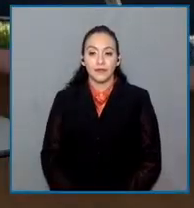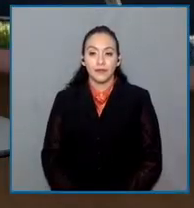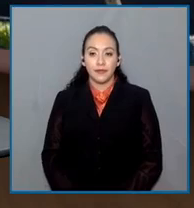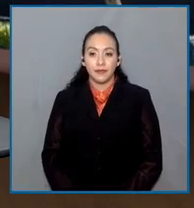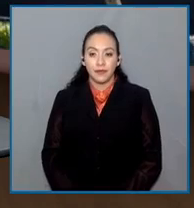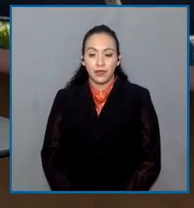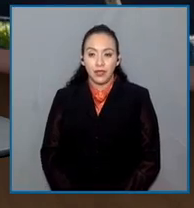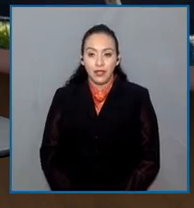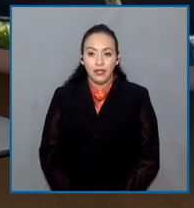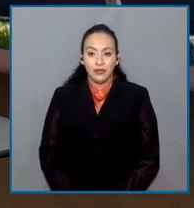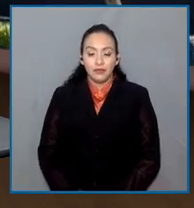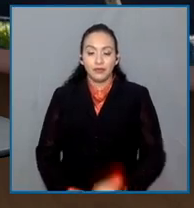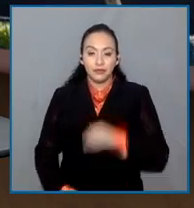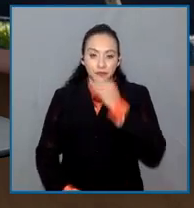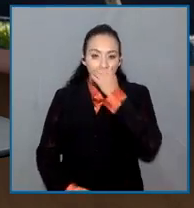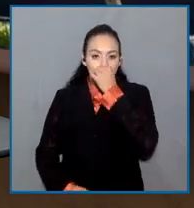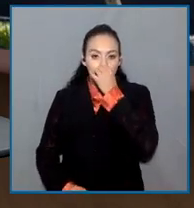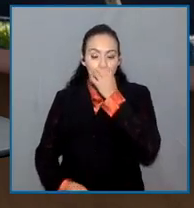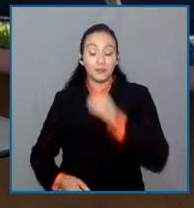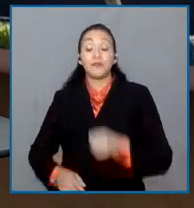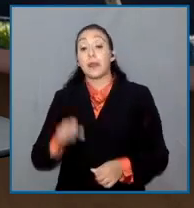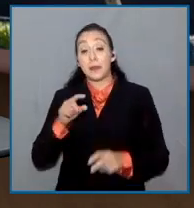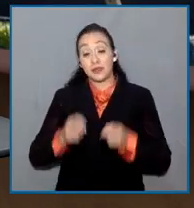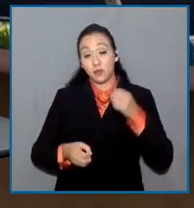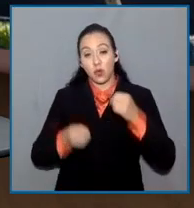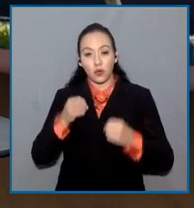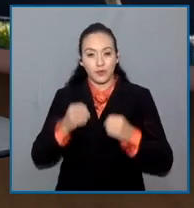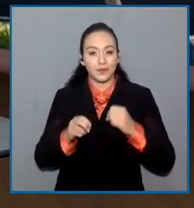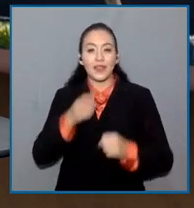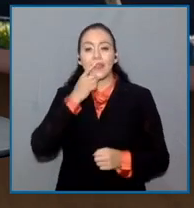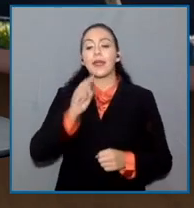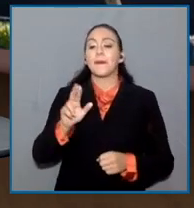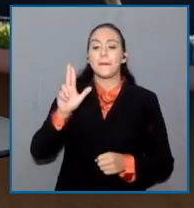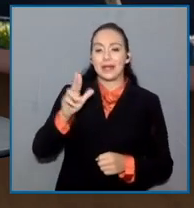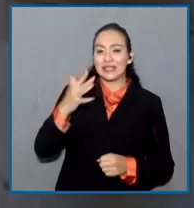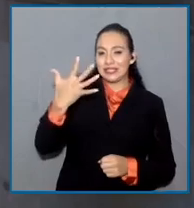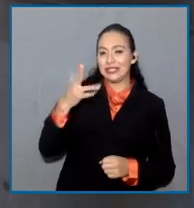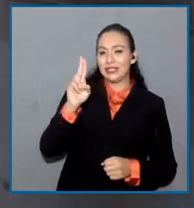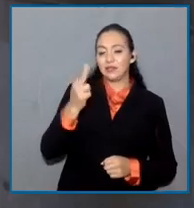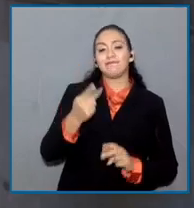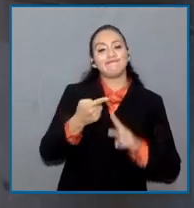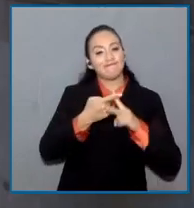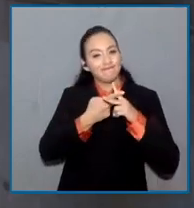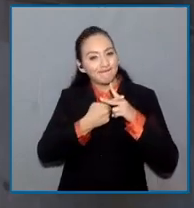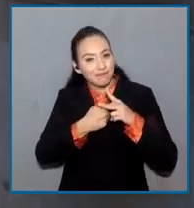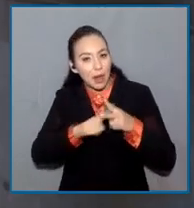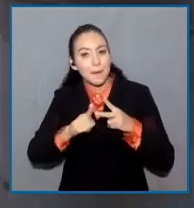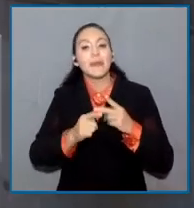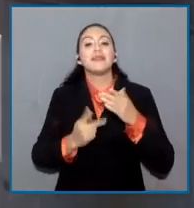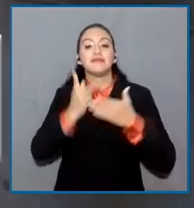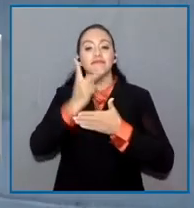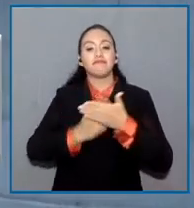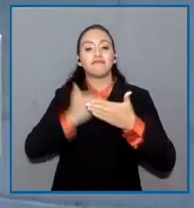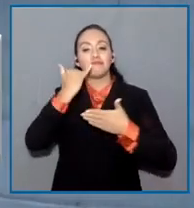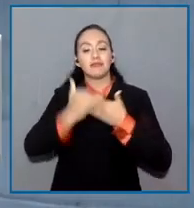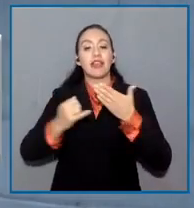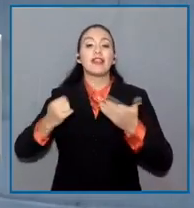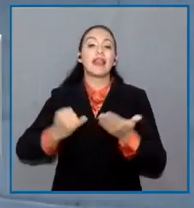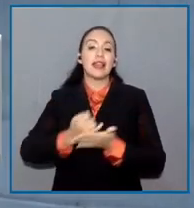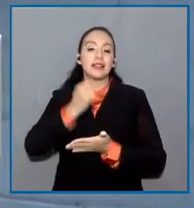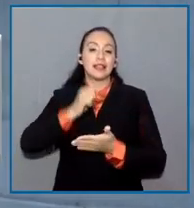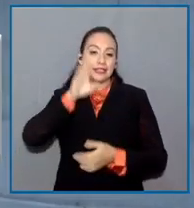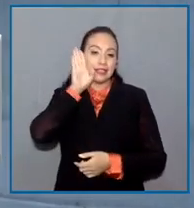Sobre este tema, la Corte determinó que el martes 5 de noviembre iniciará la revisión del proyecto de sentencia del ministro Juan Luis González Alcántara